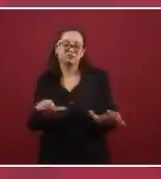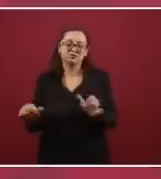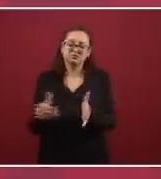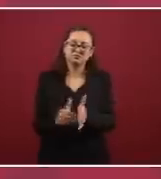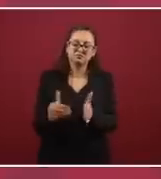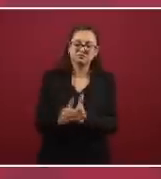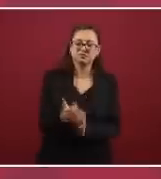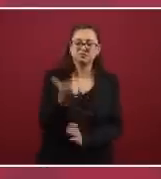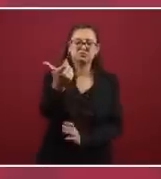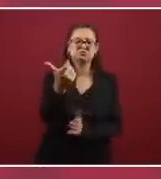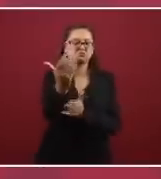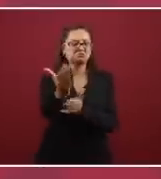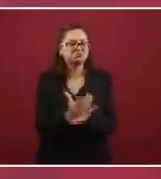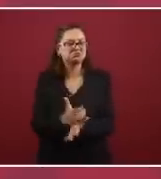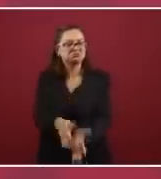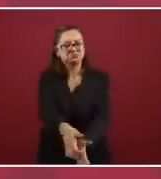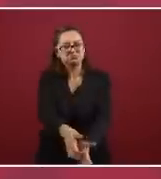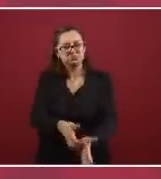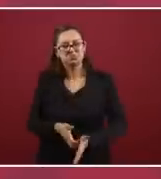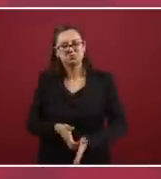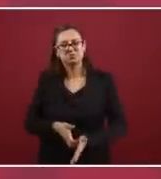1,600 millones de pesos.